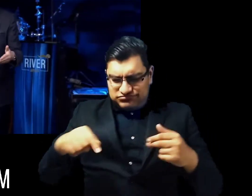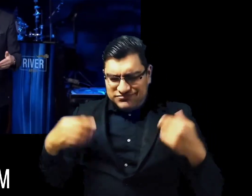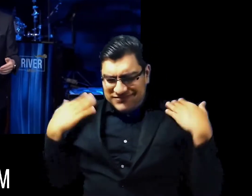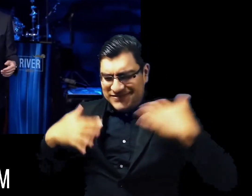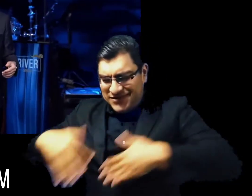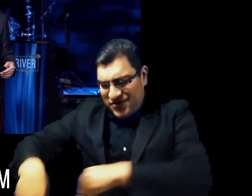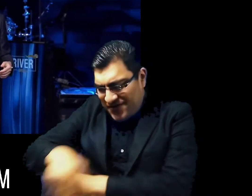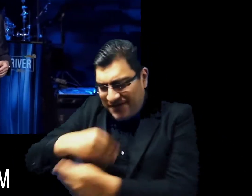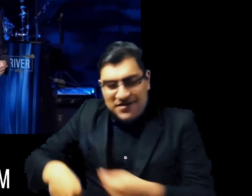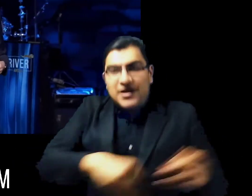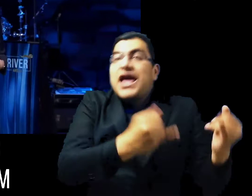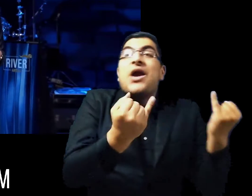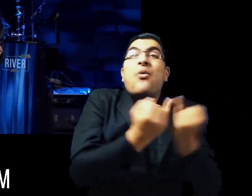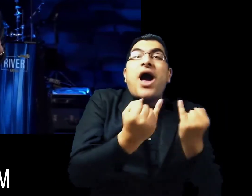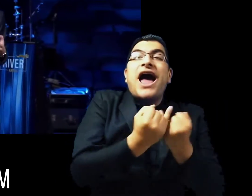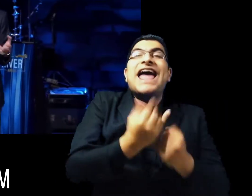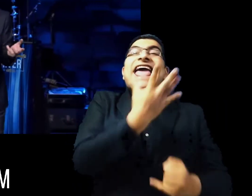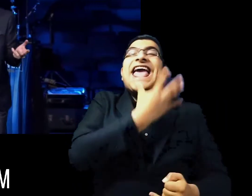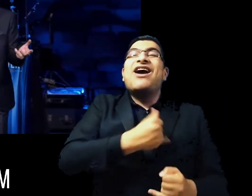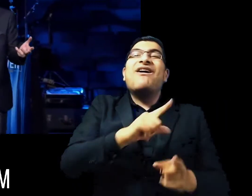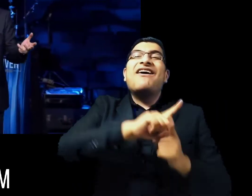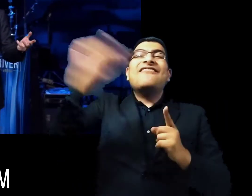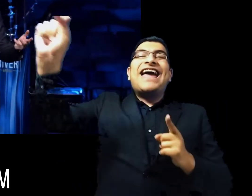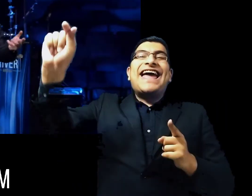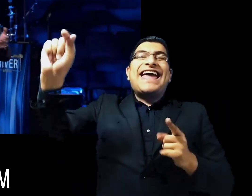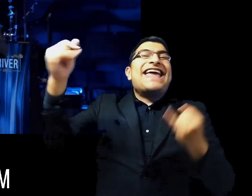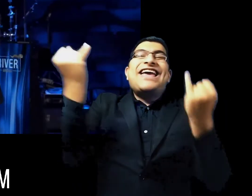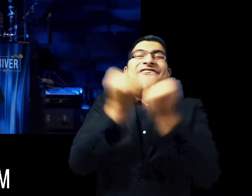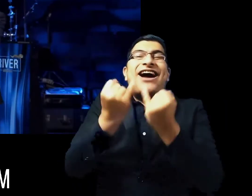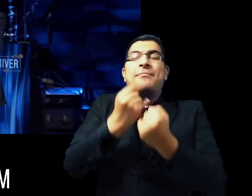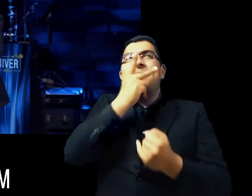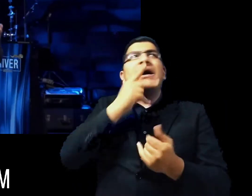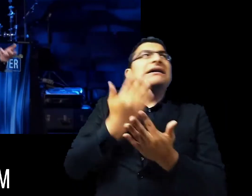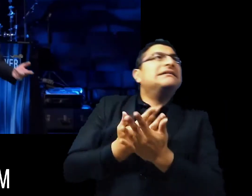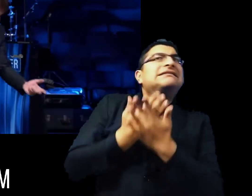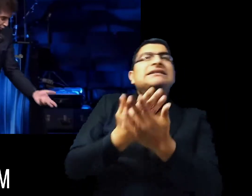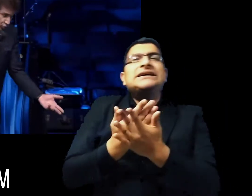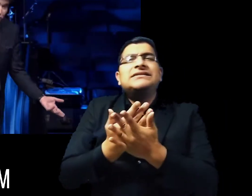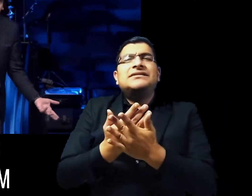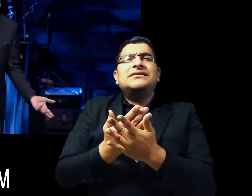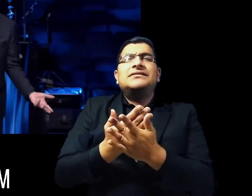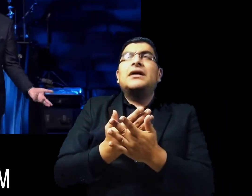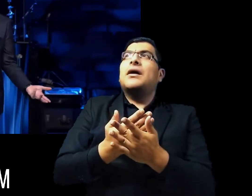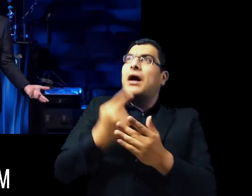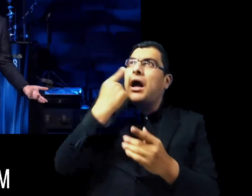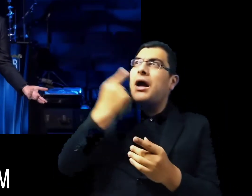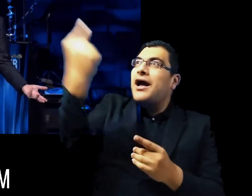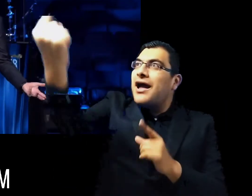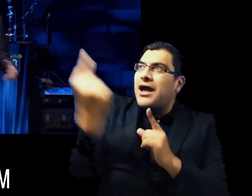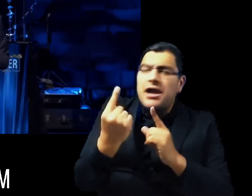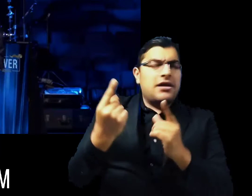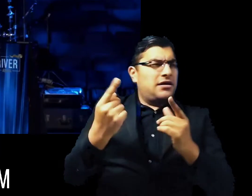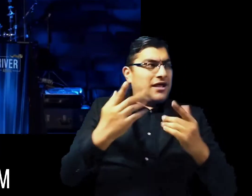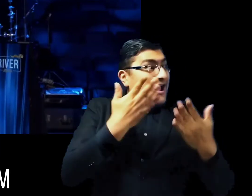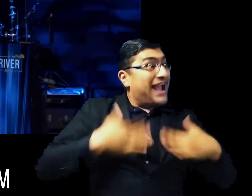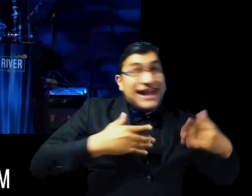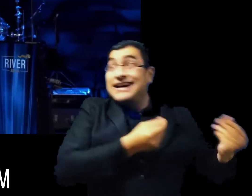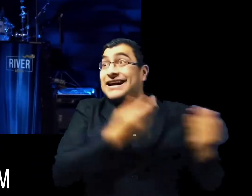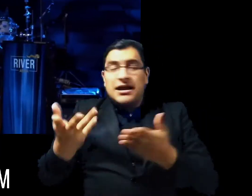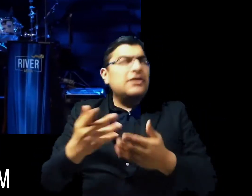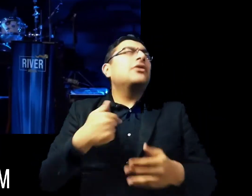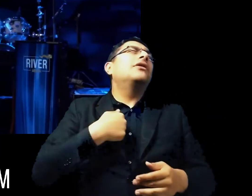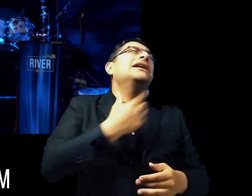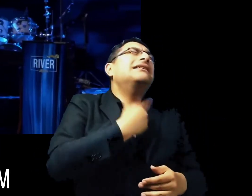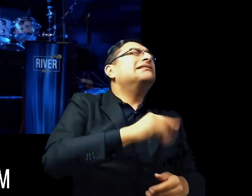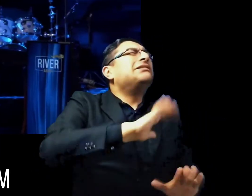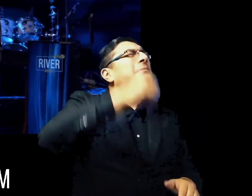su ropa. El hijo dice, papá, yo he pecado contra el cielo, he pecado contra ti. No soy digno